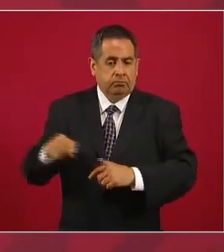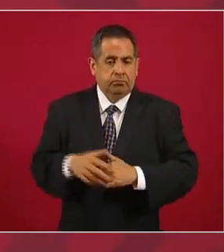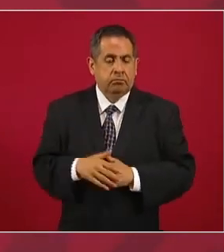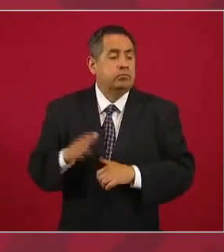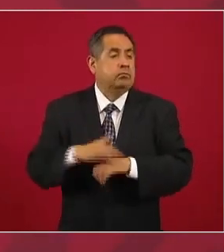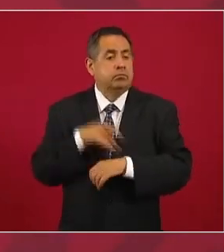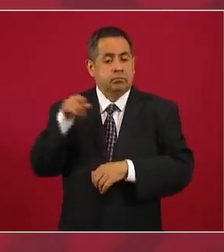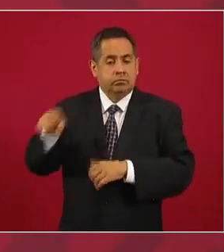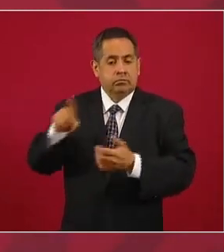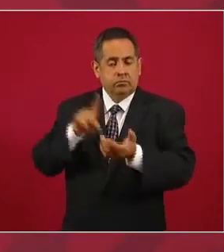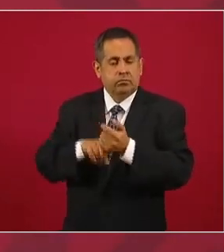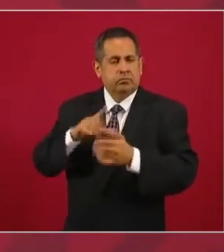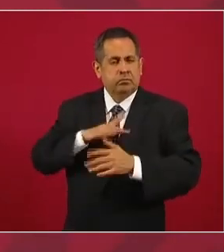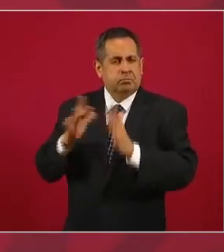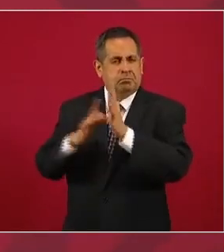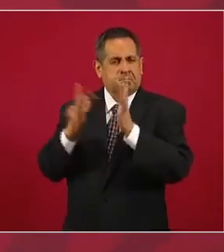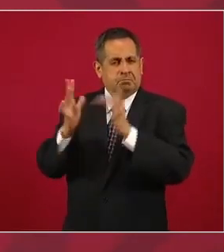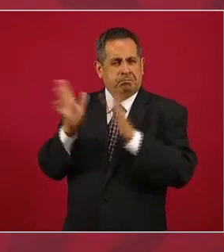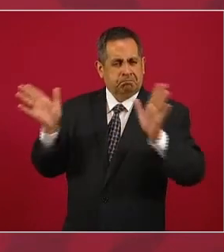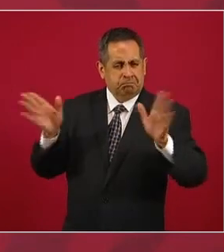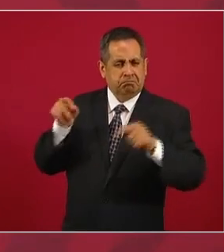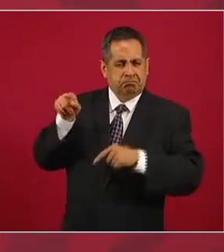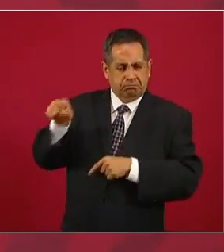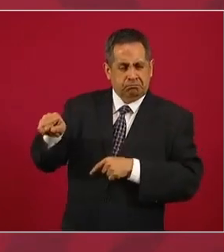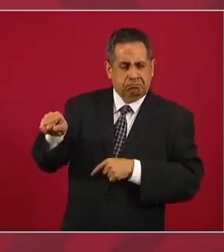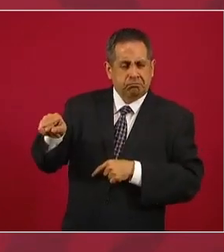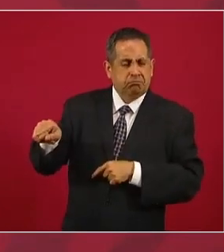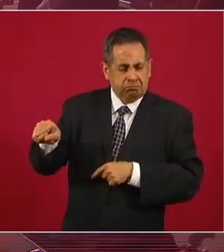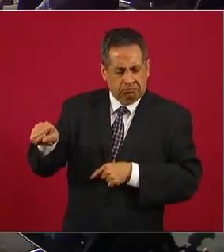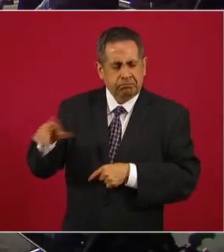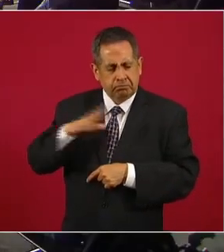porque ahí hay un Cristo,